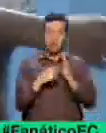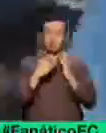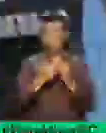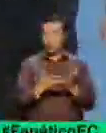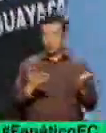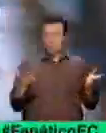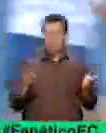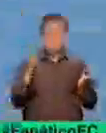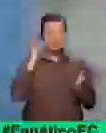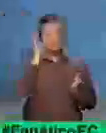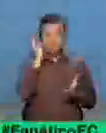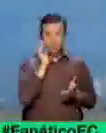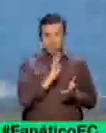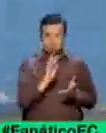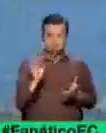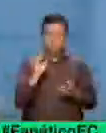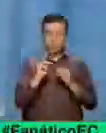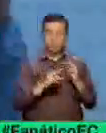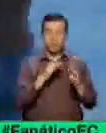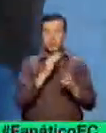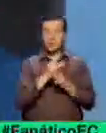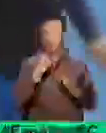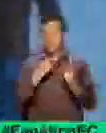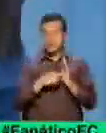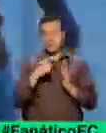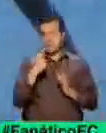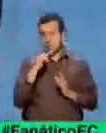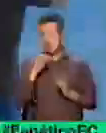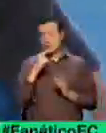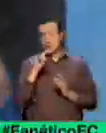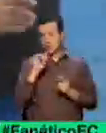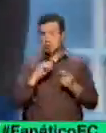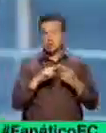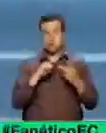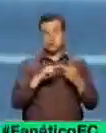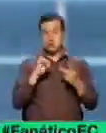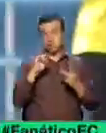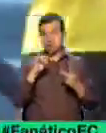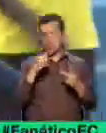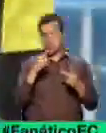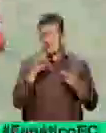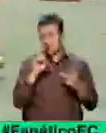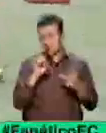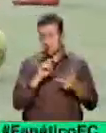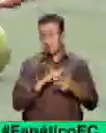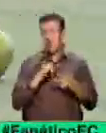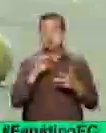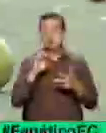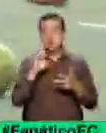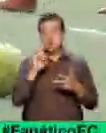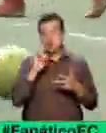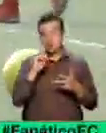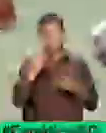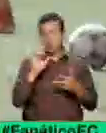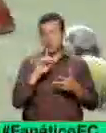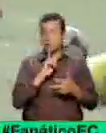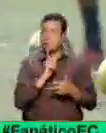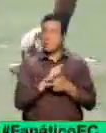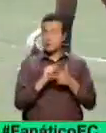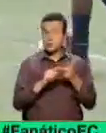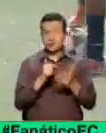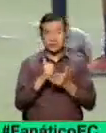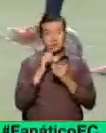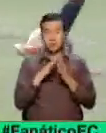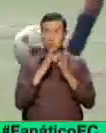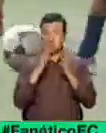chicas que tienen mundiales, como lo es Gigi, Ingrid, Erika. Entonces son referencias muy grandes porque